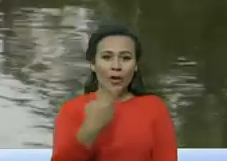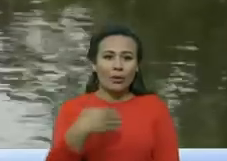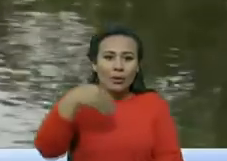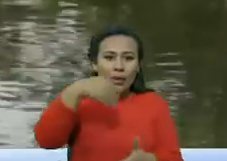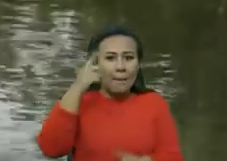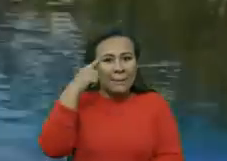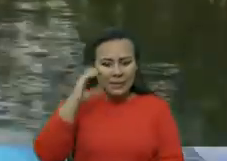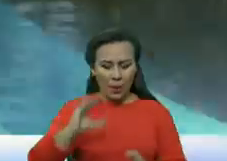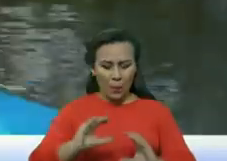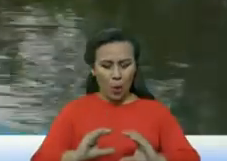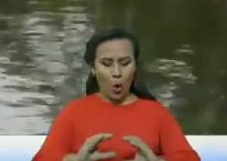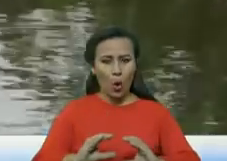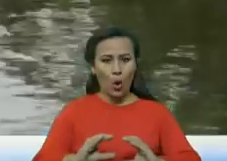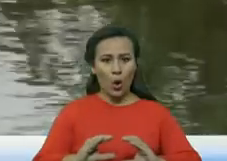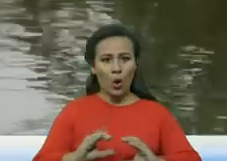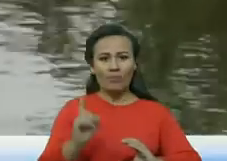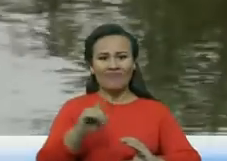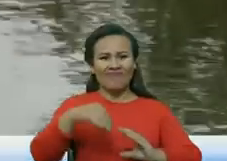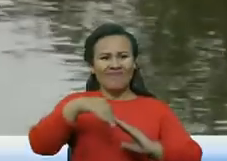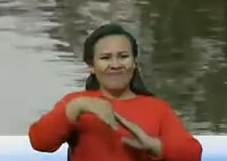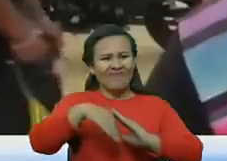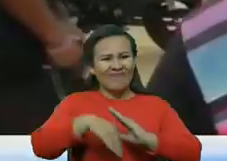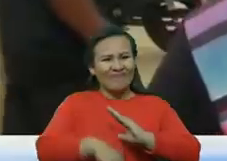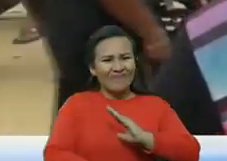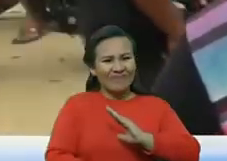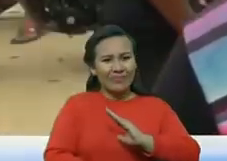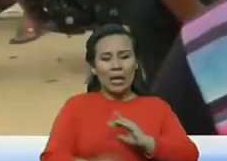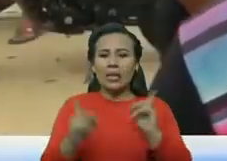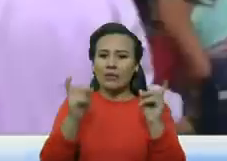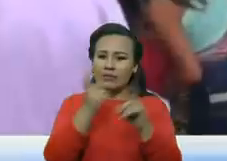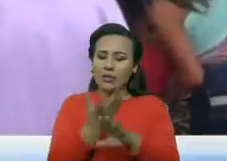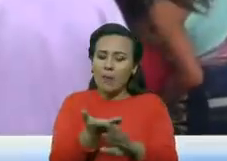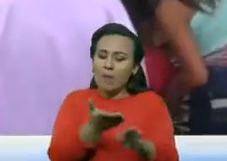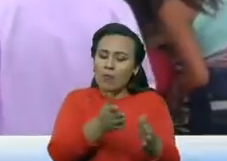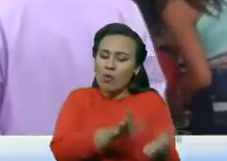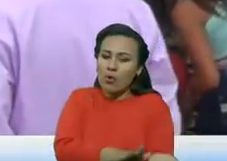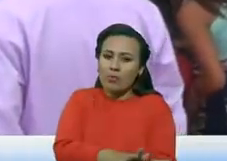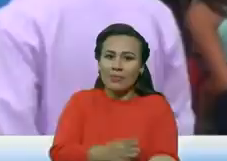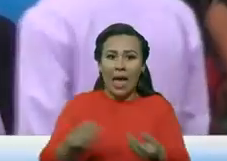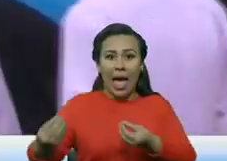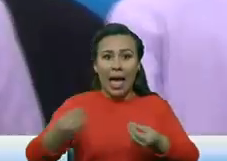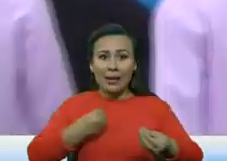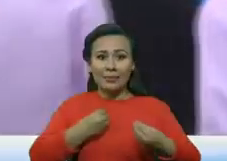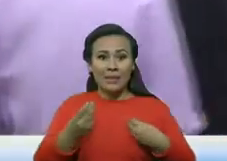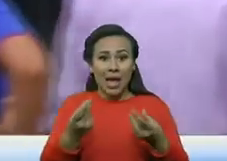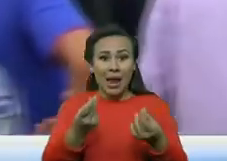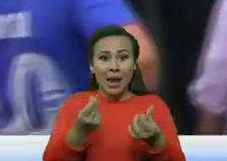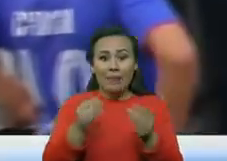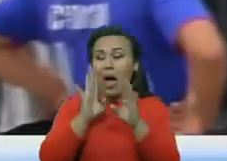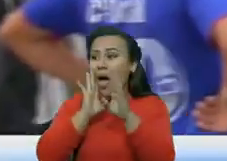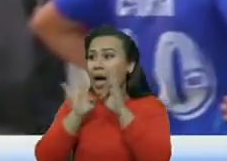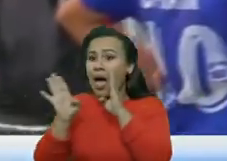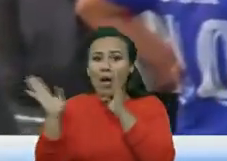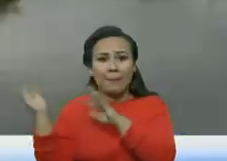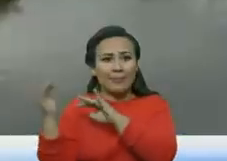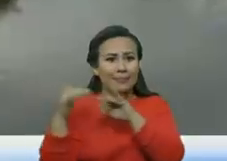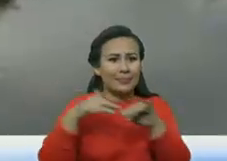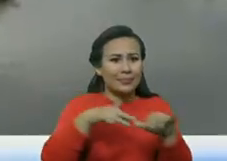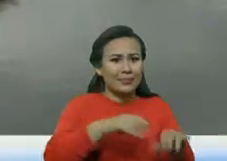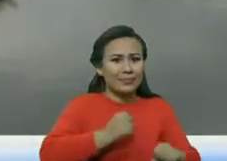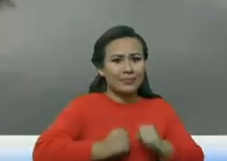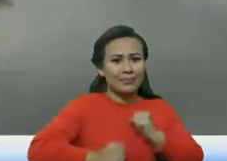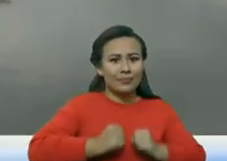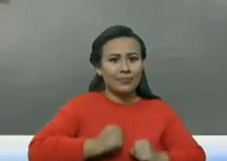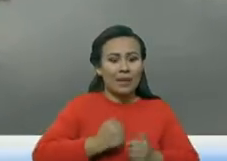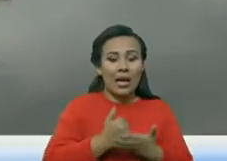bajo. Entonces, así hondo y de ahí ya falleció. La alarma llegó de inmediato a los habitantes, quienes corrieron a tratar